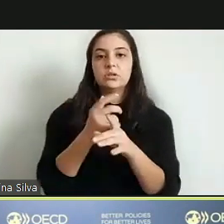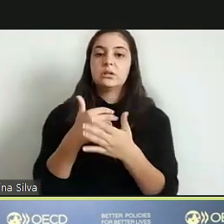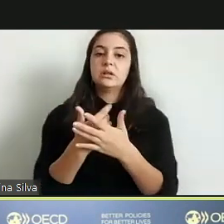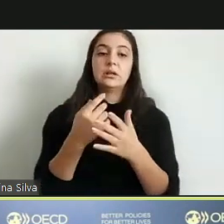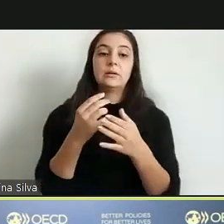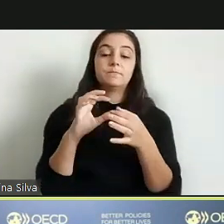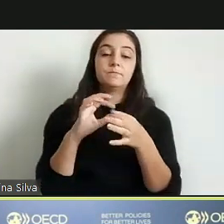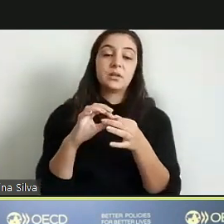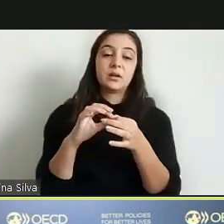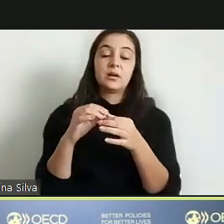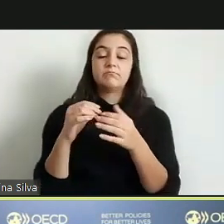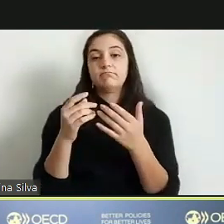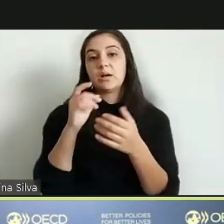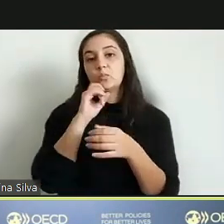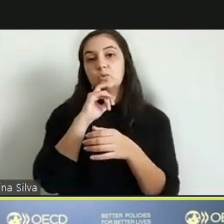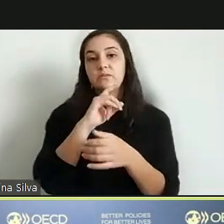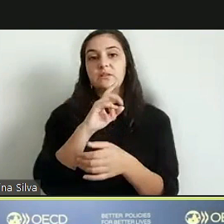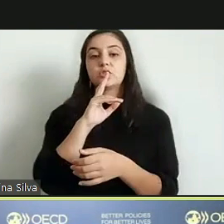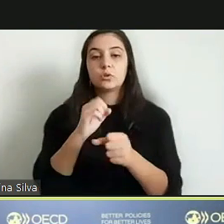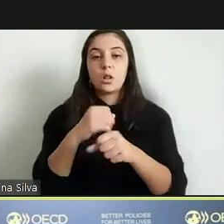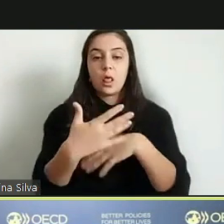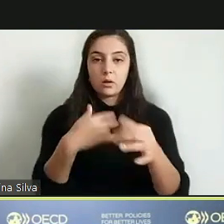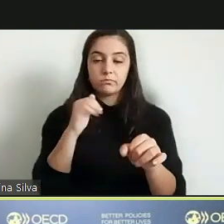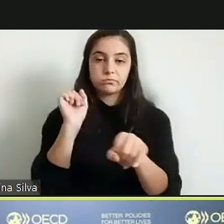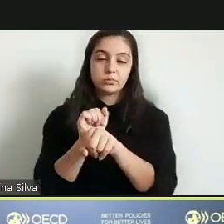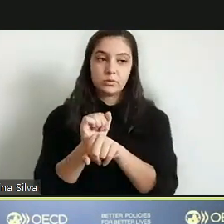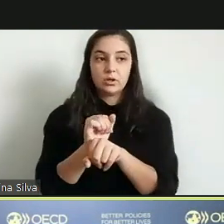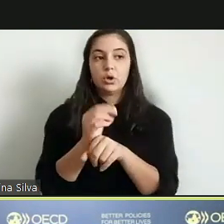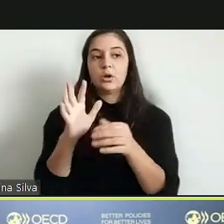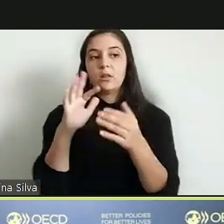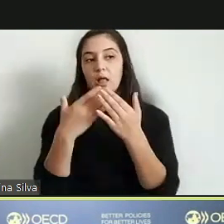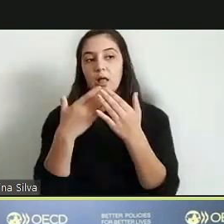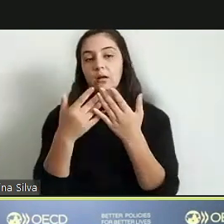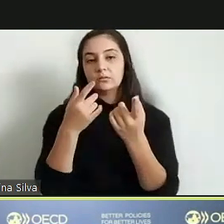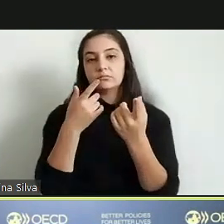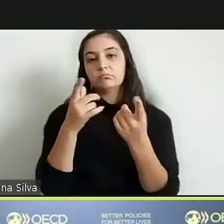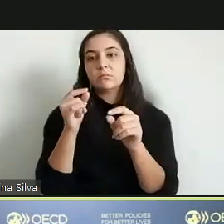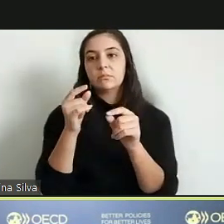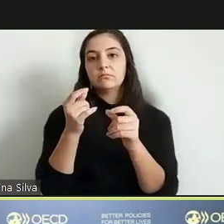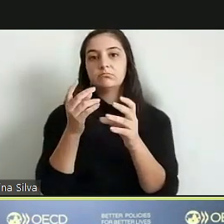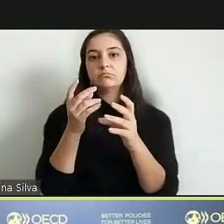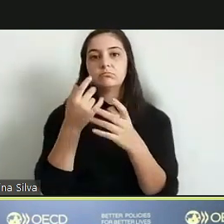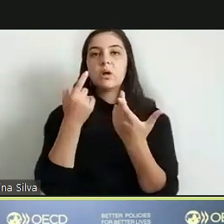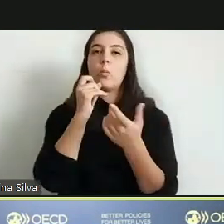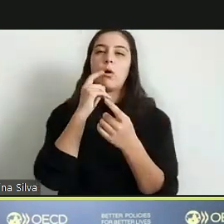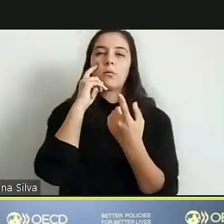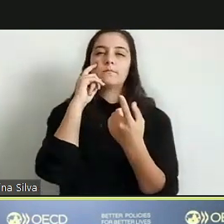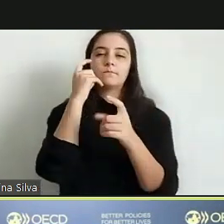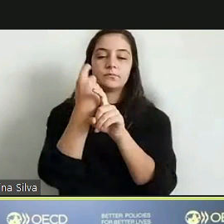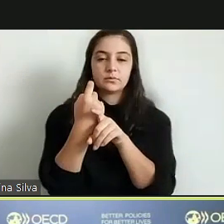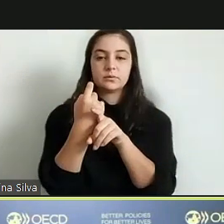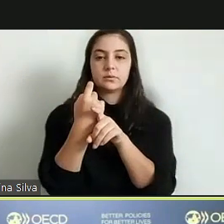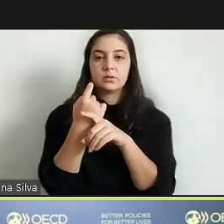de respuesta o estas percepciones en cuanto a la respuesta del gobierno también se ve o la pudimos observar en otras